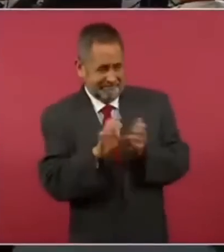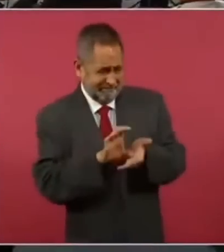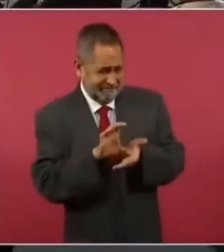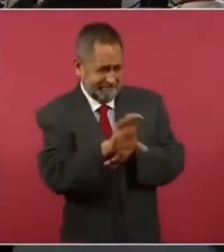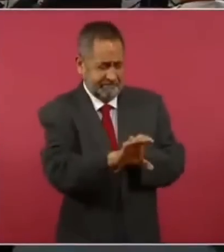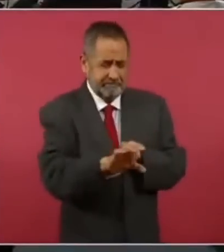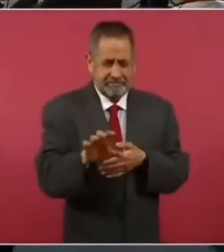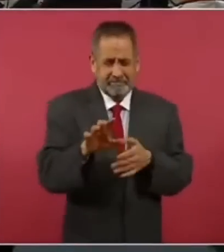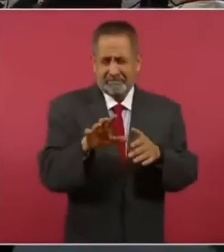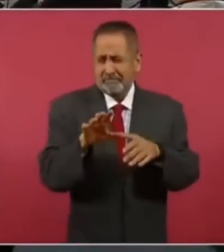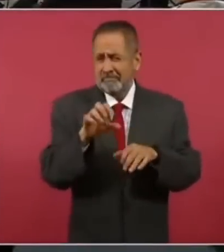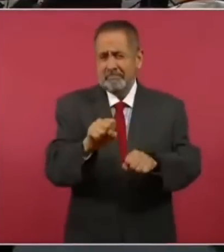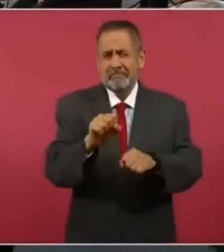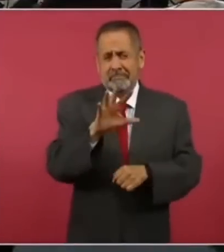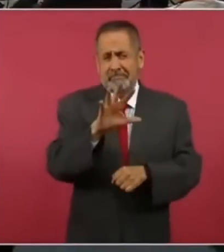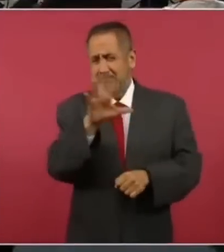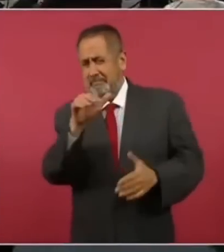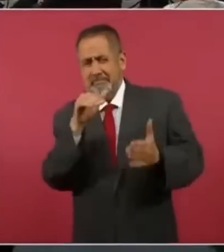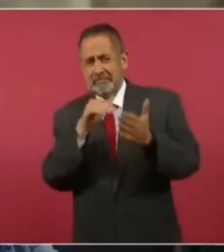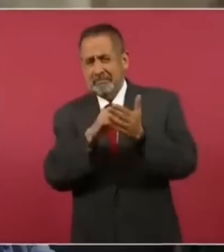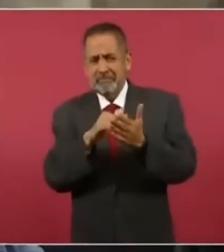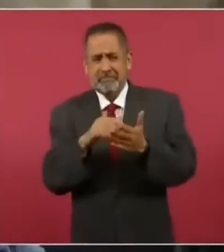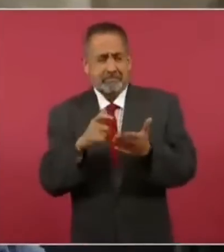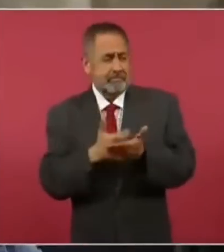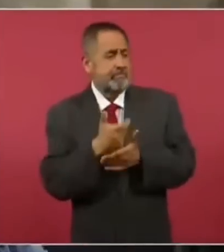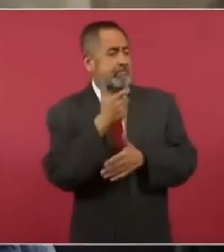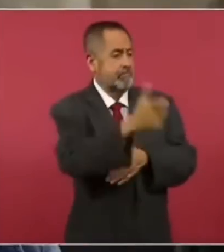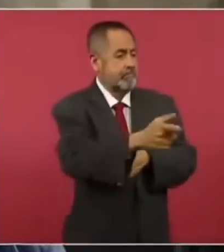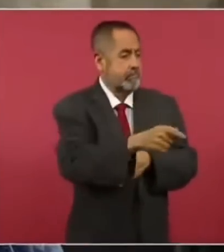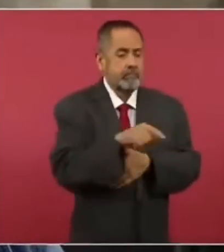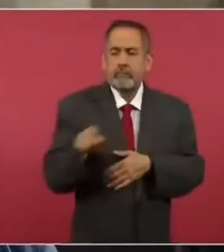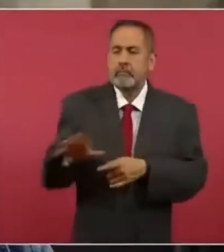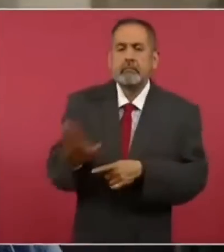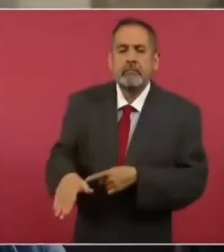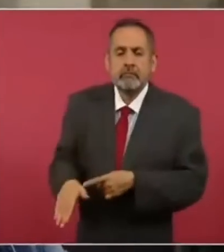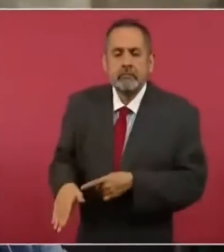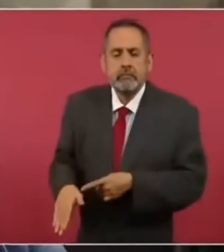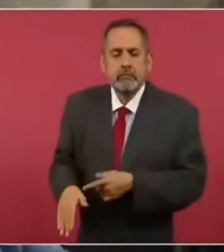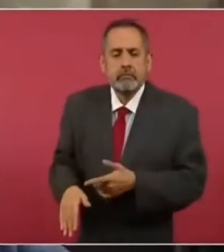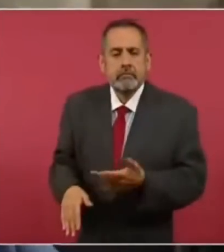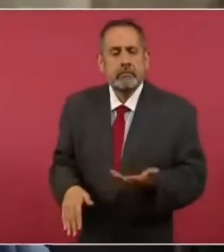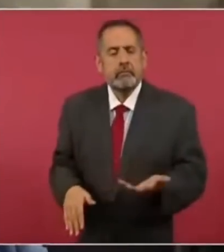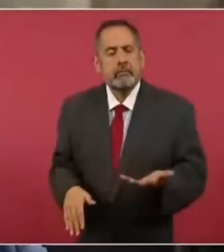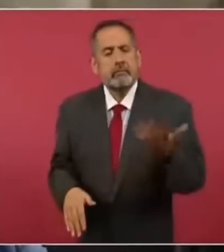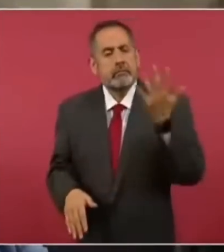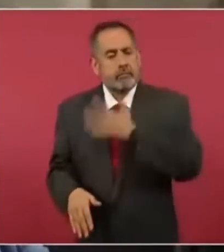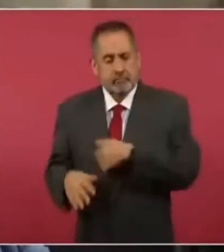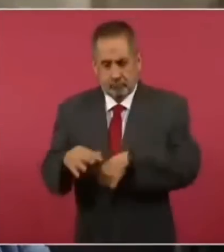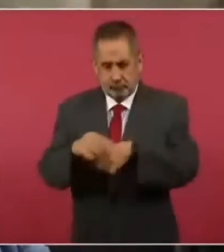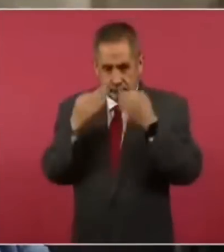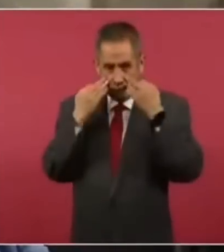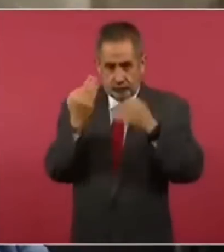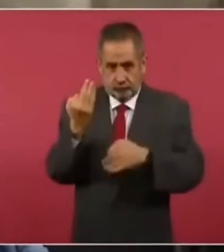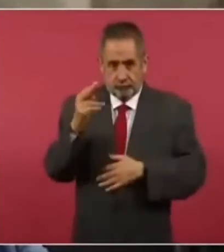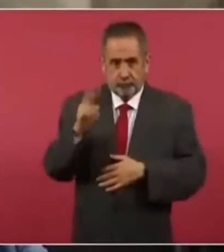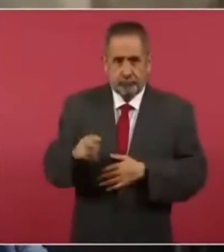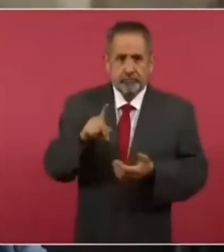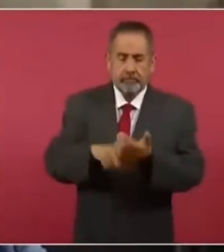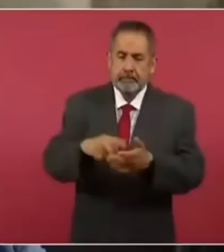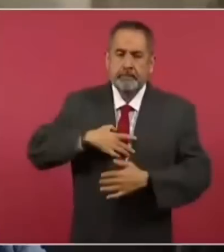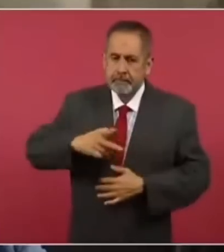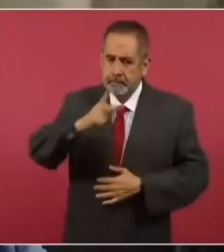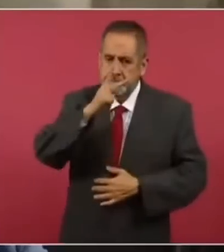de $500,000. Señor presidente, yo le puedo dar testimonio de este caso porque se trata del caso de mi